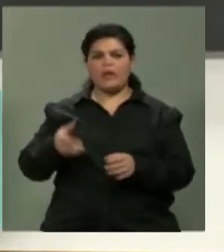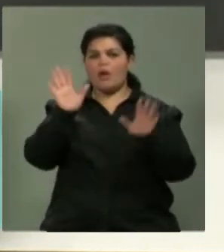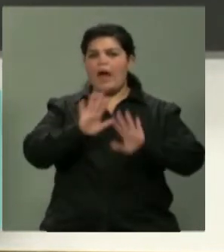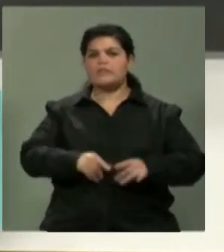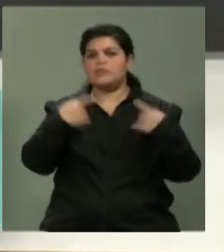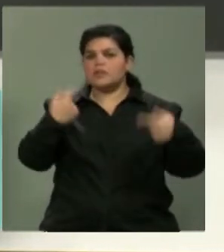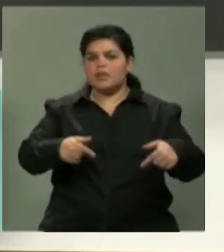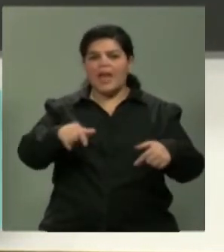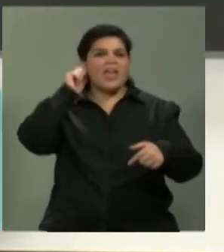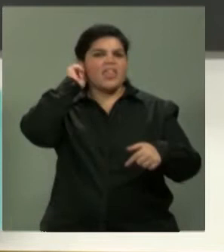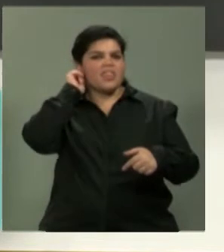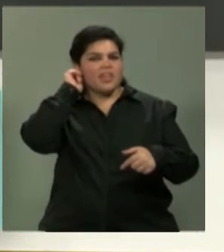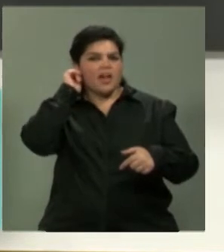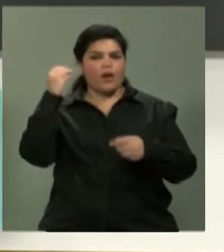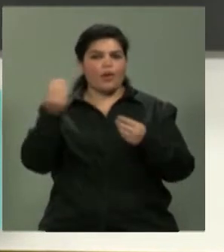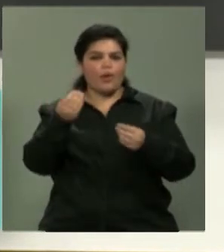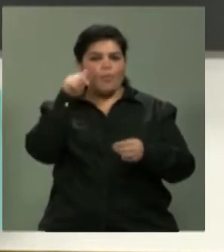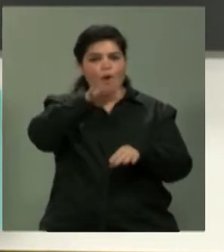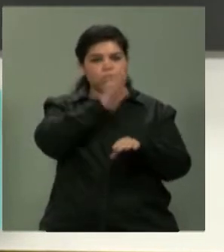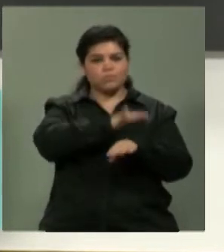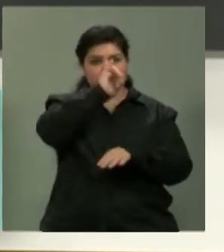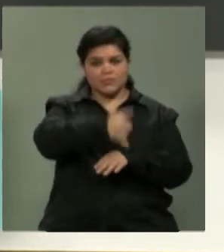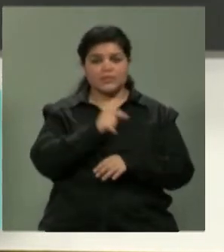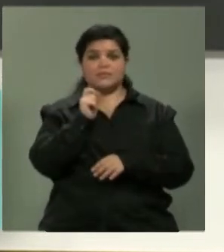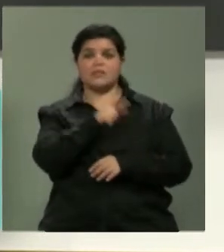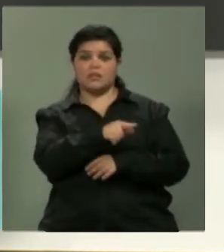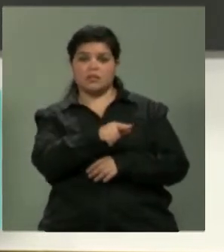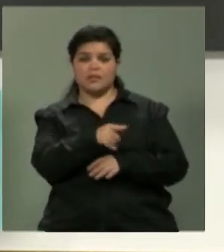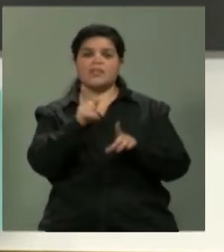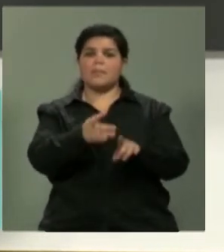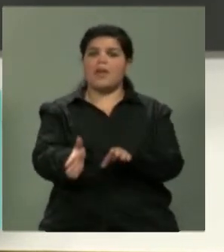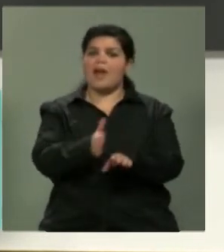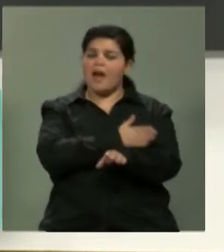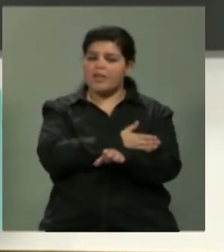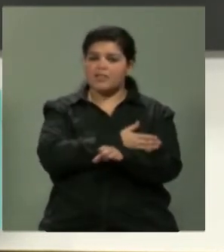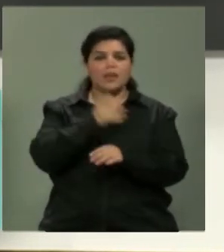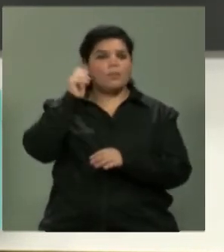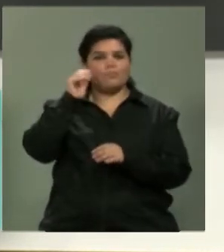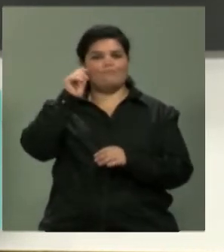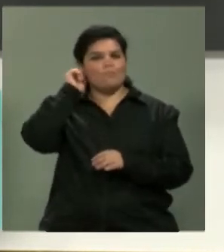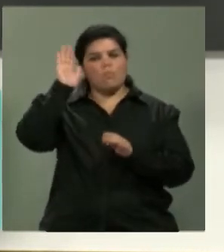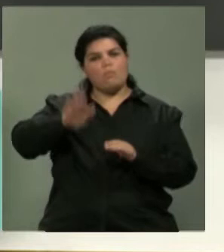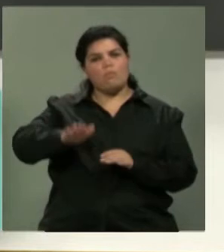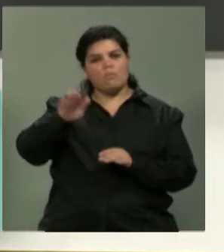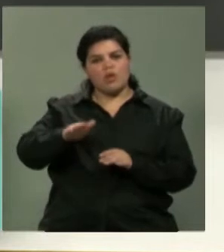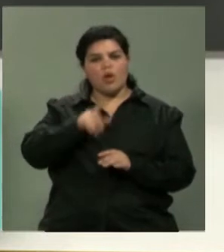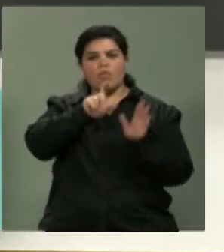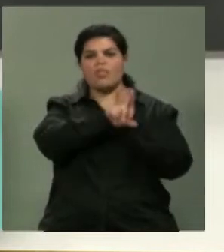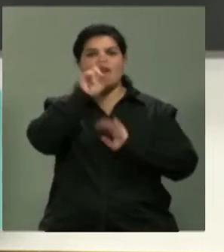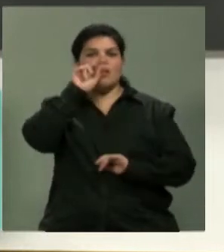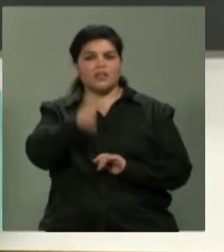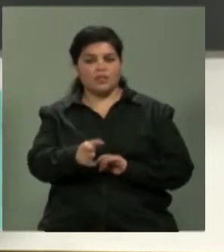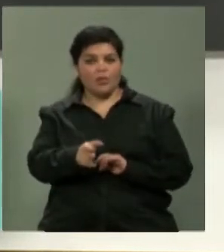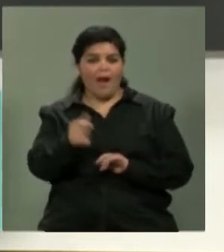partir de qué edad el Estado va a tener injerencia y también el Estado antes de que ese menor cometa un delito, ¿sí? Si hay